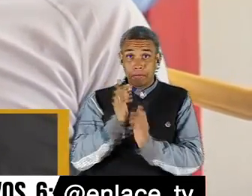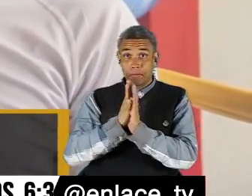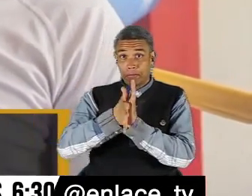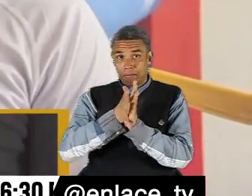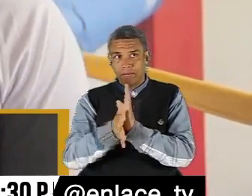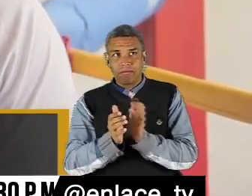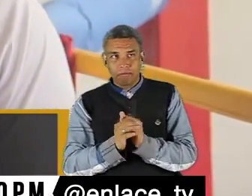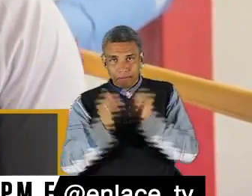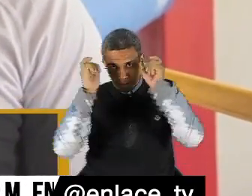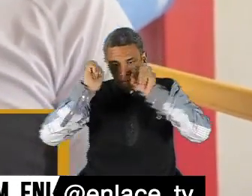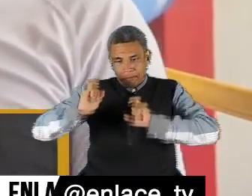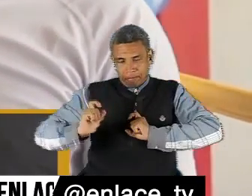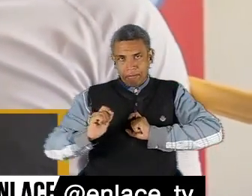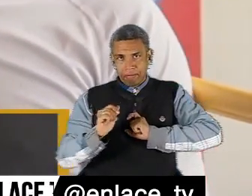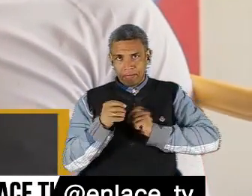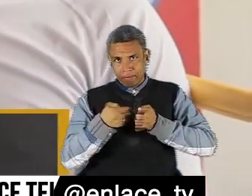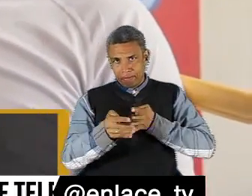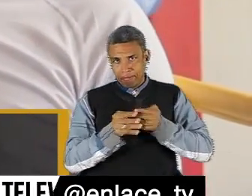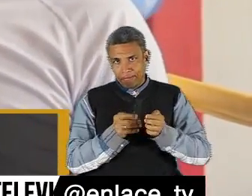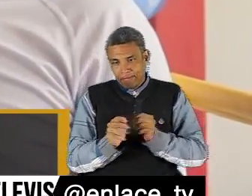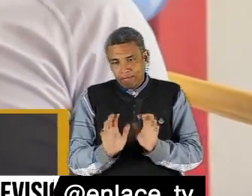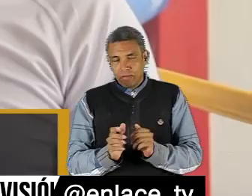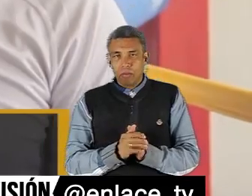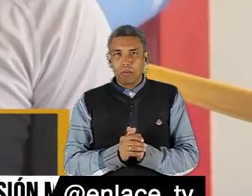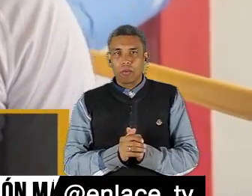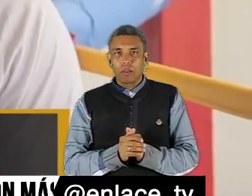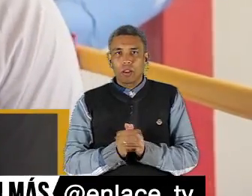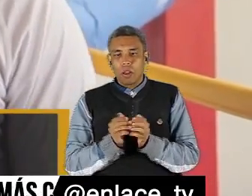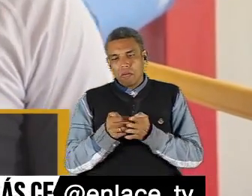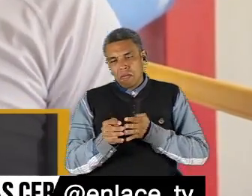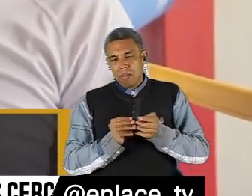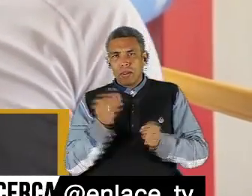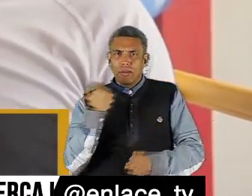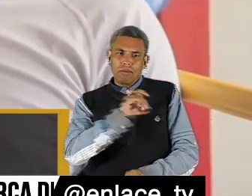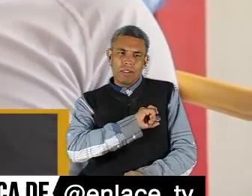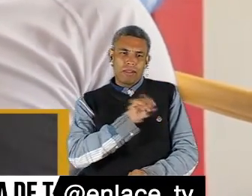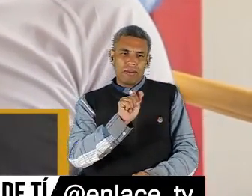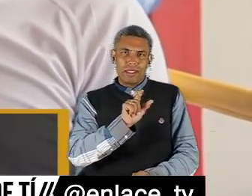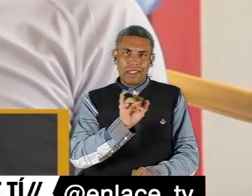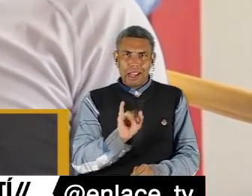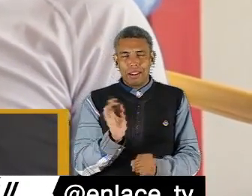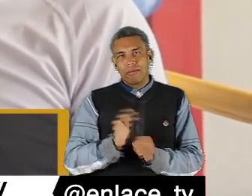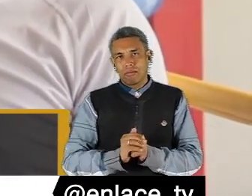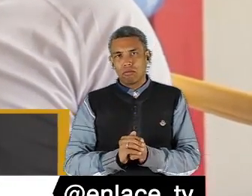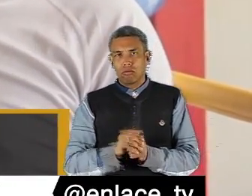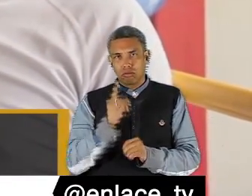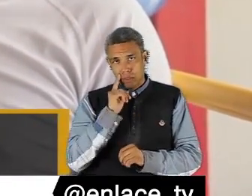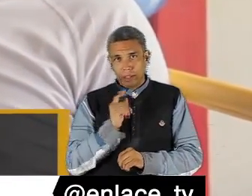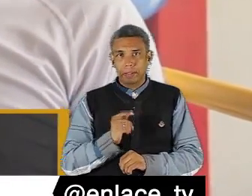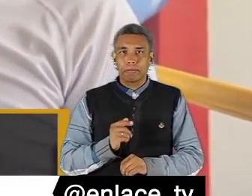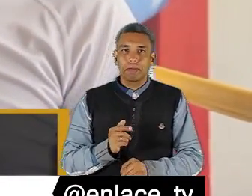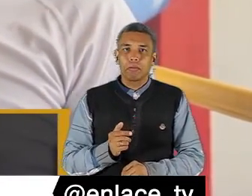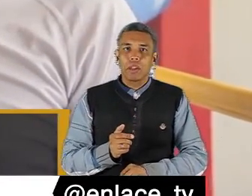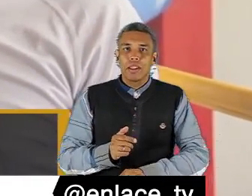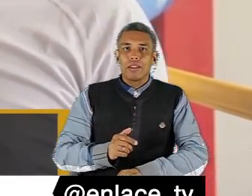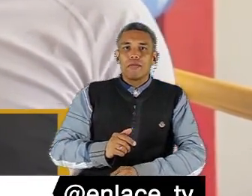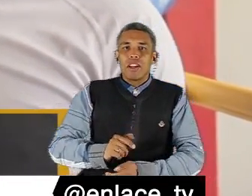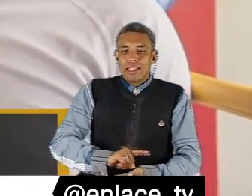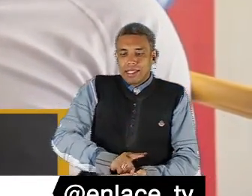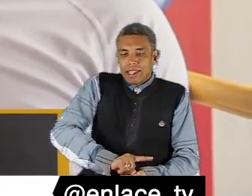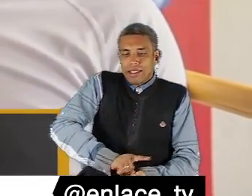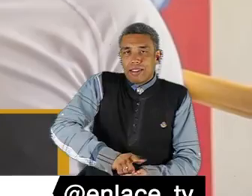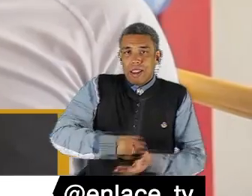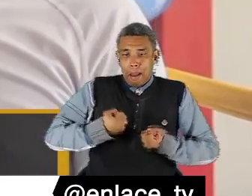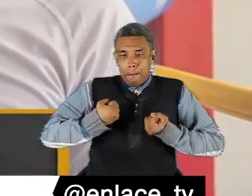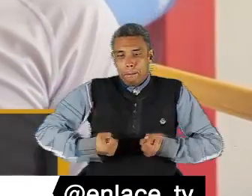que se realizó en Cali, trayendo medalla de bronce, peleó en 60 kilogramos y excelente